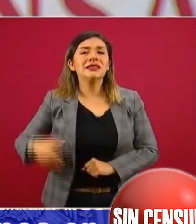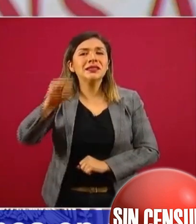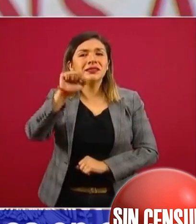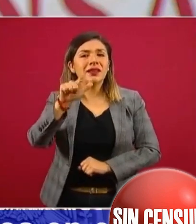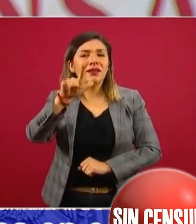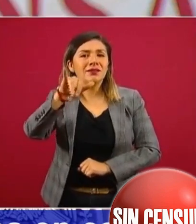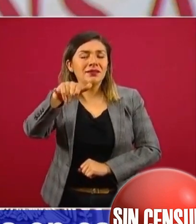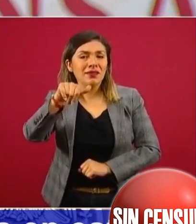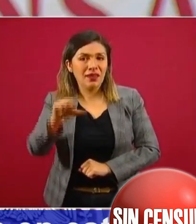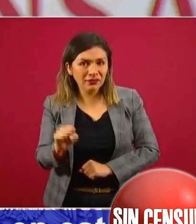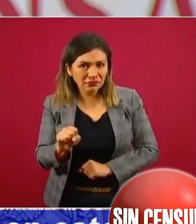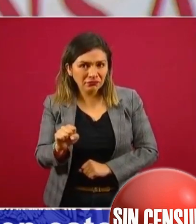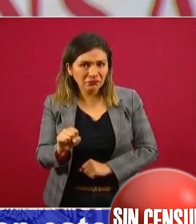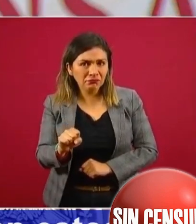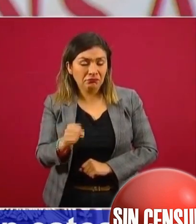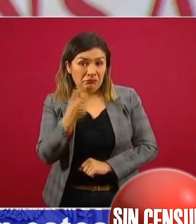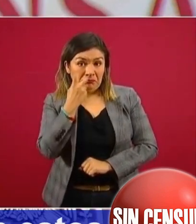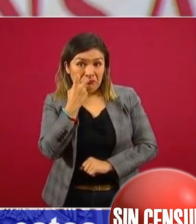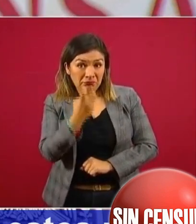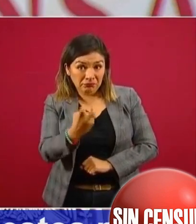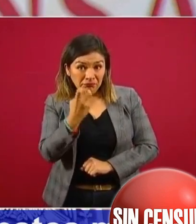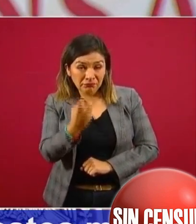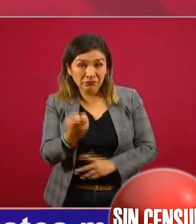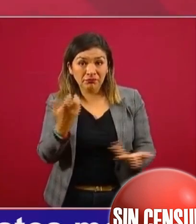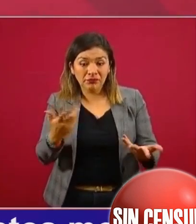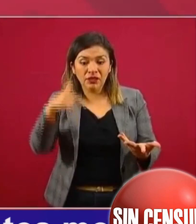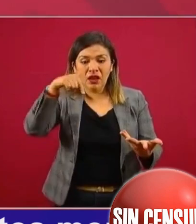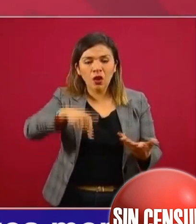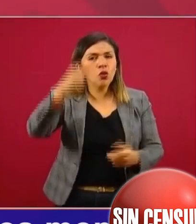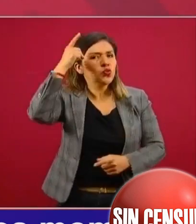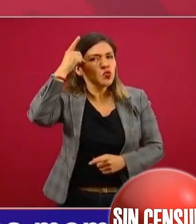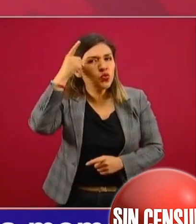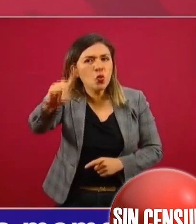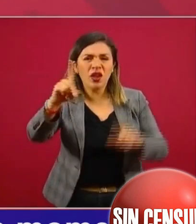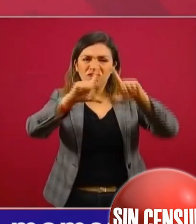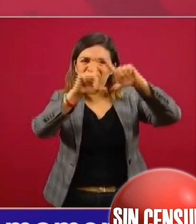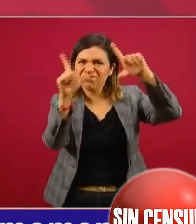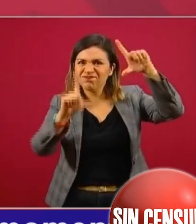Se transfirieron los bienes de la nación,